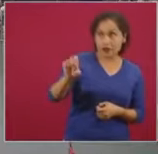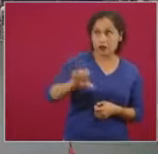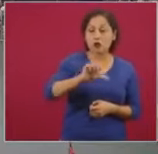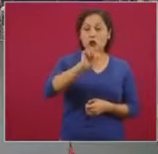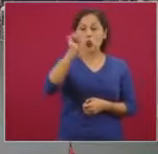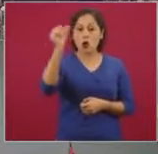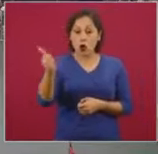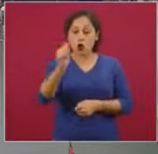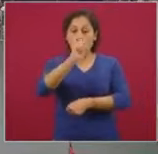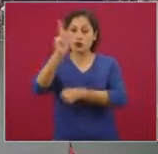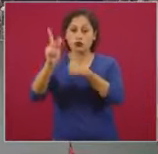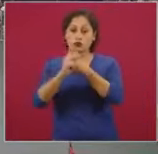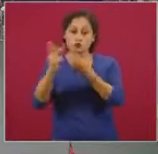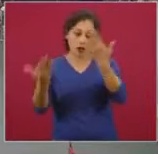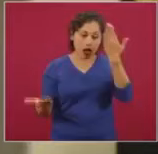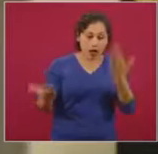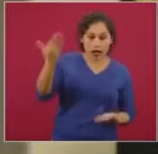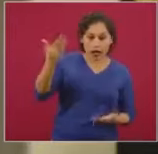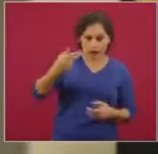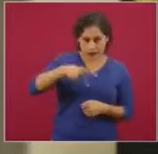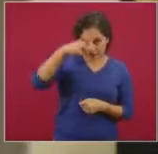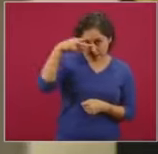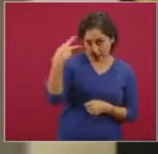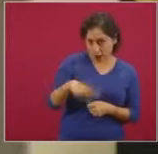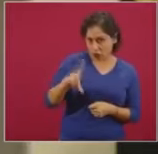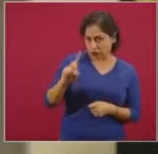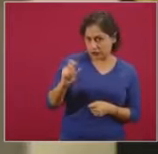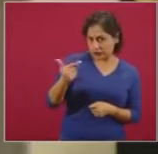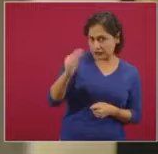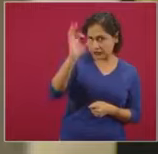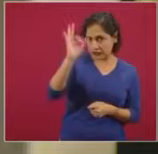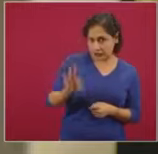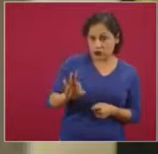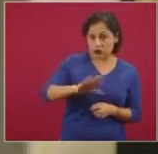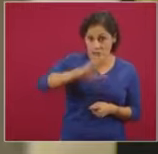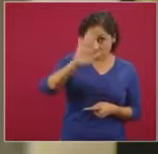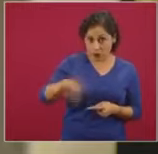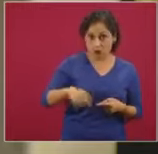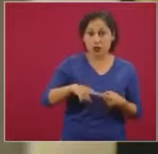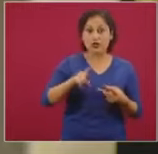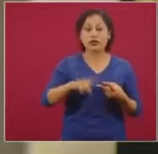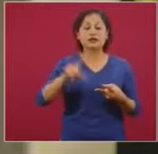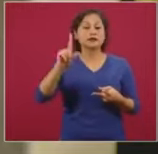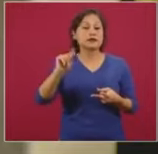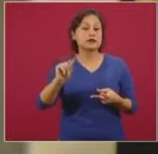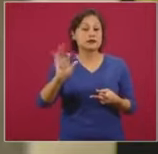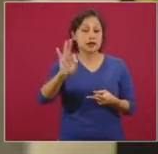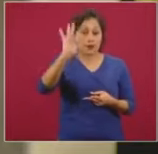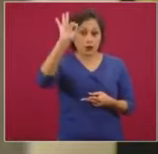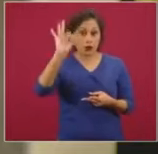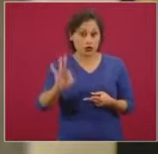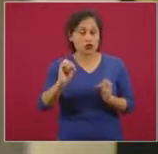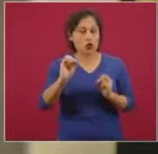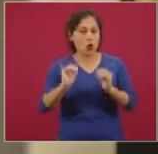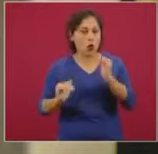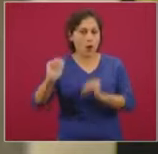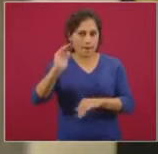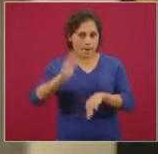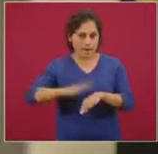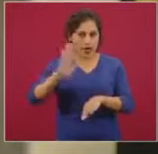un 37% de exceso de mortalidad y 70% atribuible a, o un poco más de